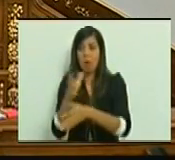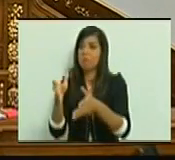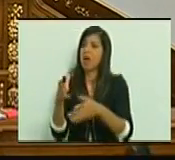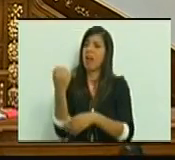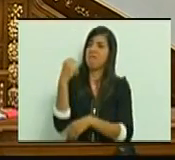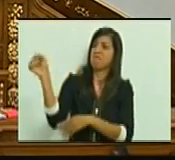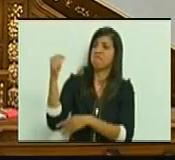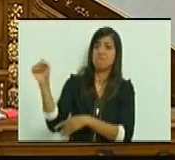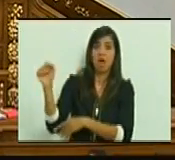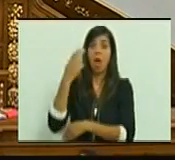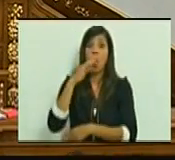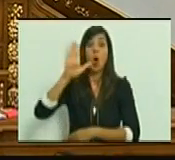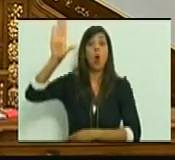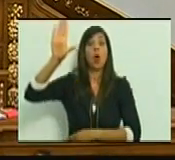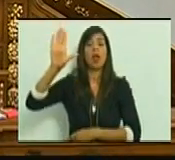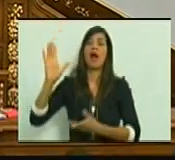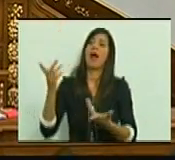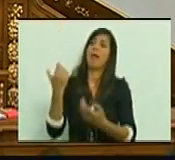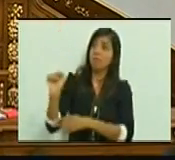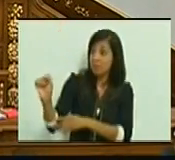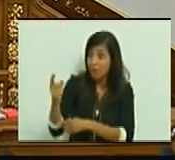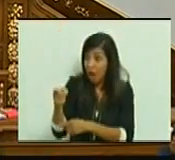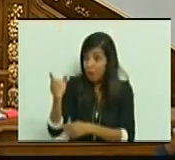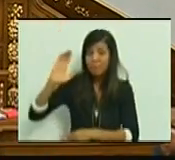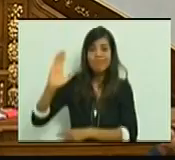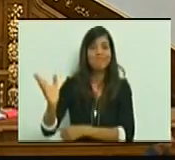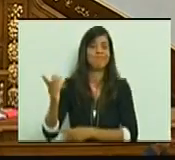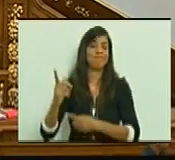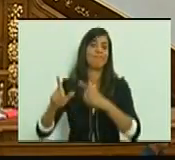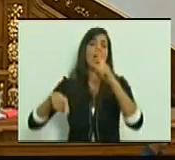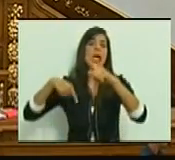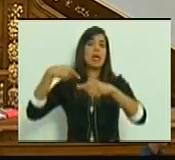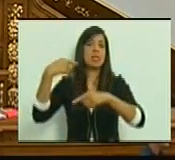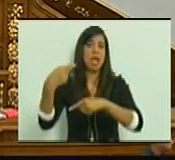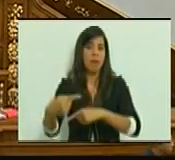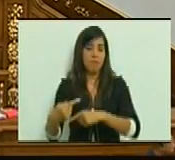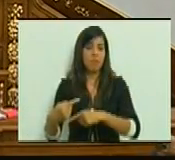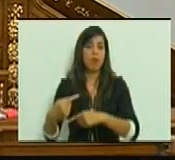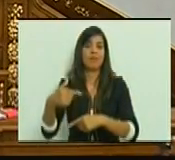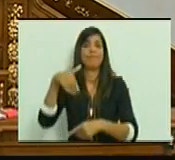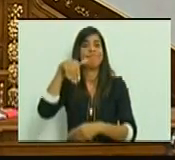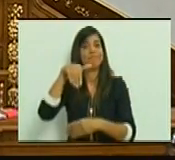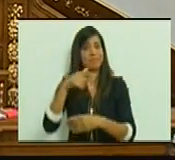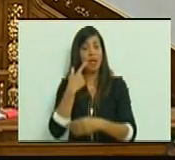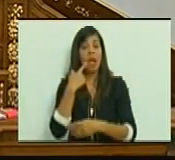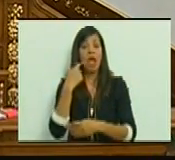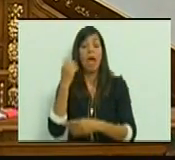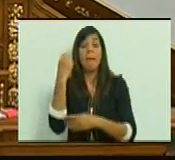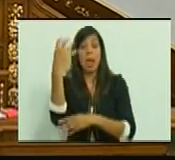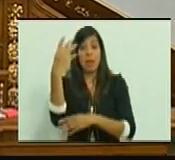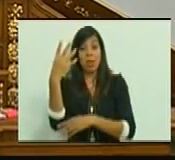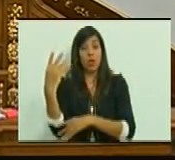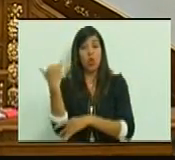ante la constituyente, aspecto obligatorio para luego proceder a hacerlo ante el Parlamento zuliano.